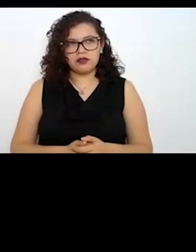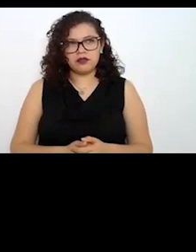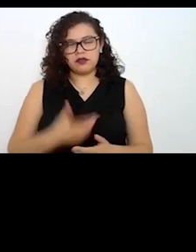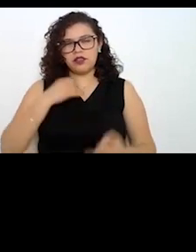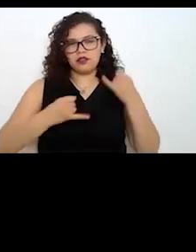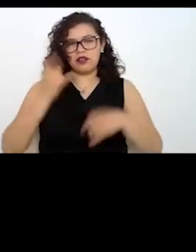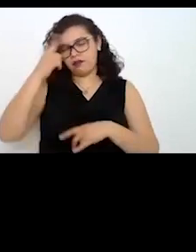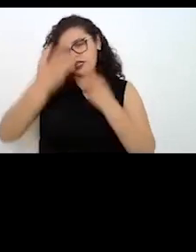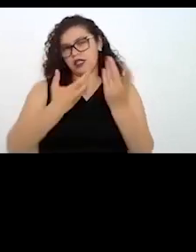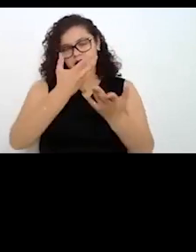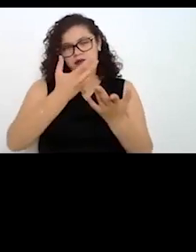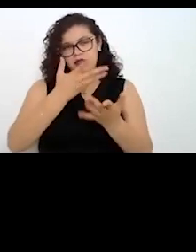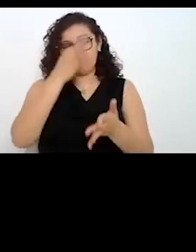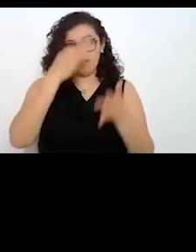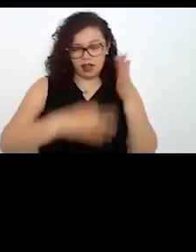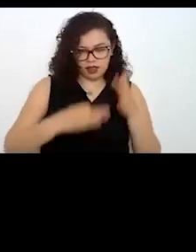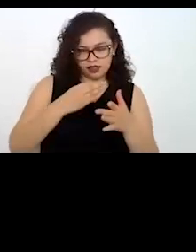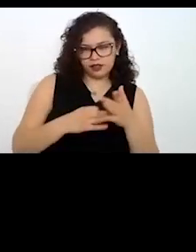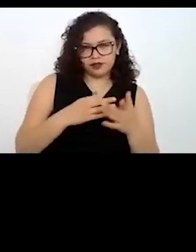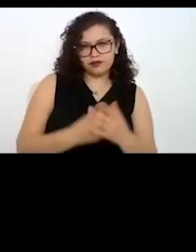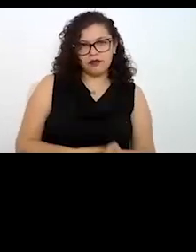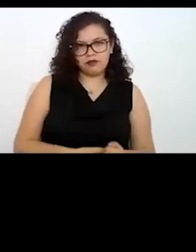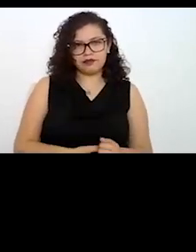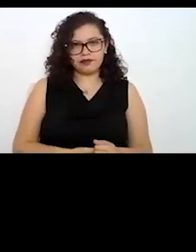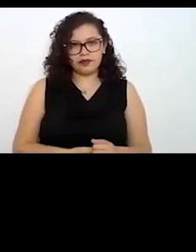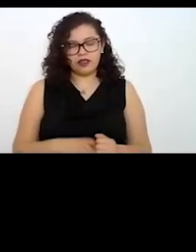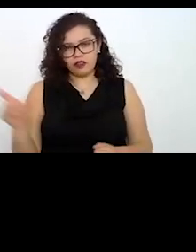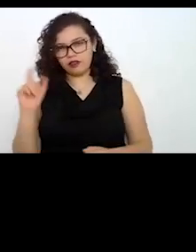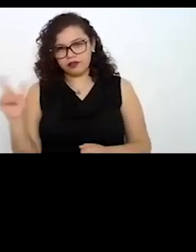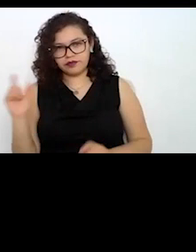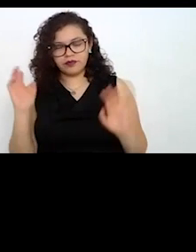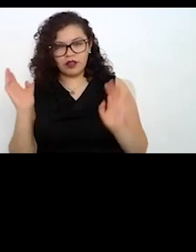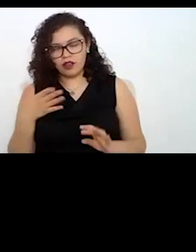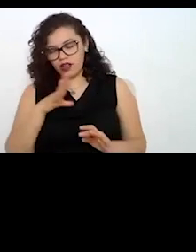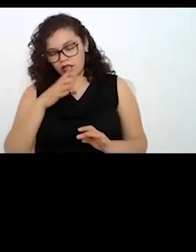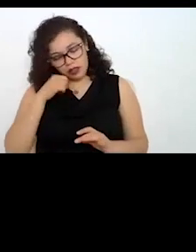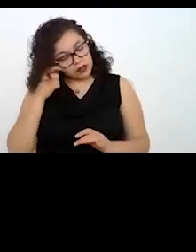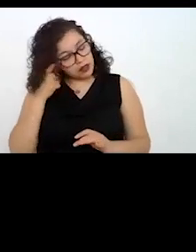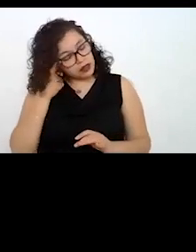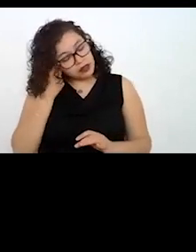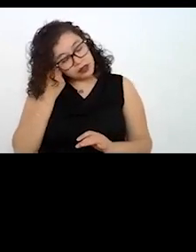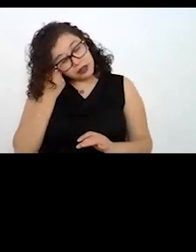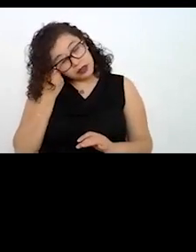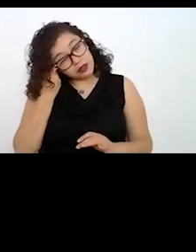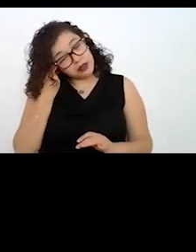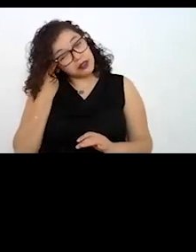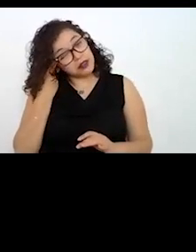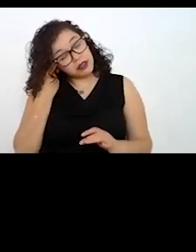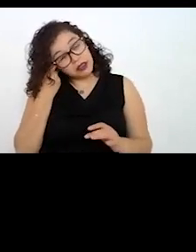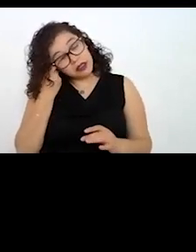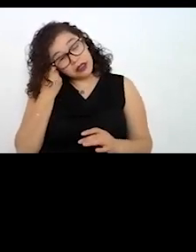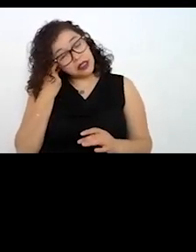ausencia. Ahora, una vez aclarado el hecho de que no se requiere, o sea, que no es obligación como tal al patrón otorgar este permiso